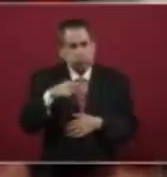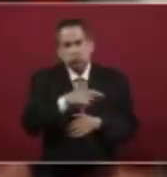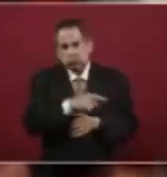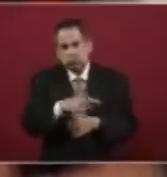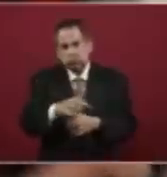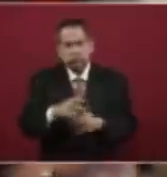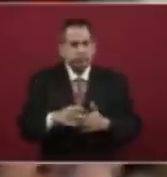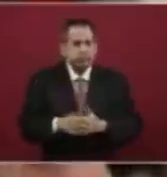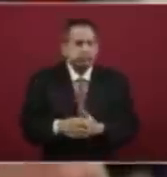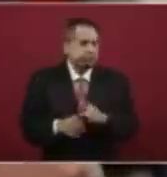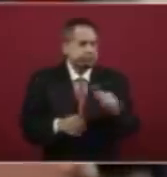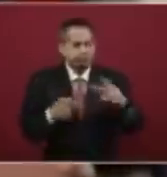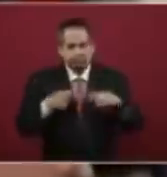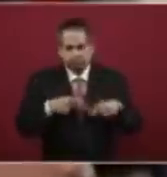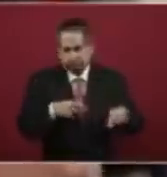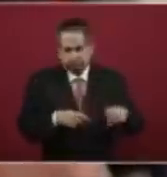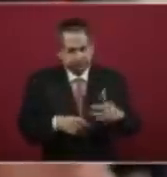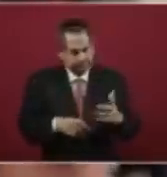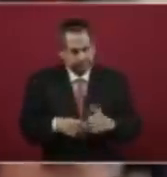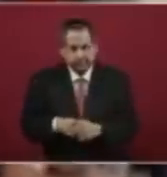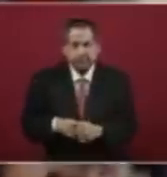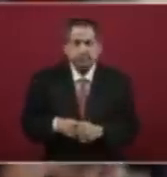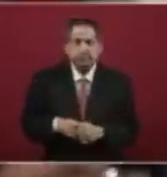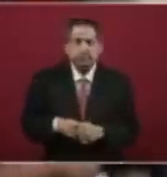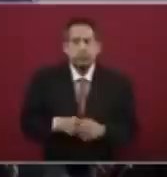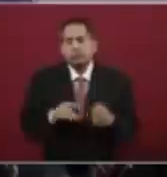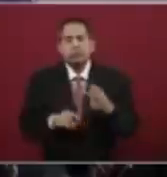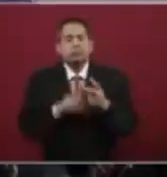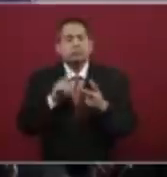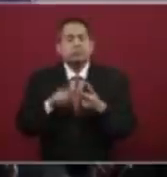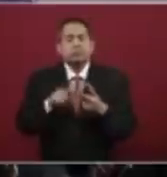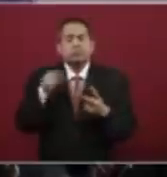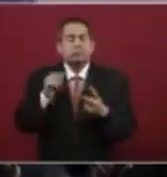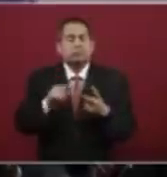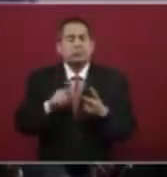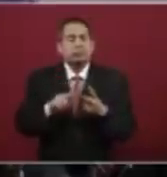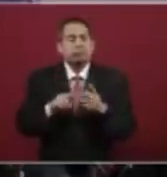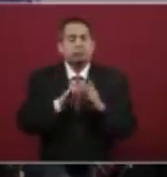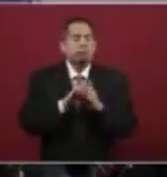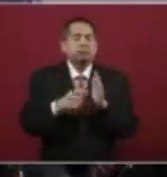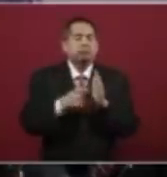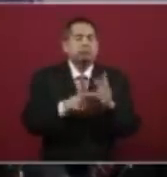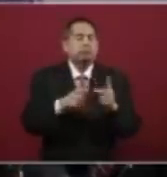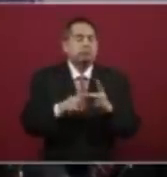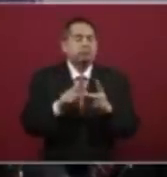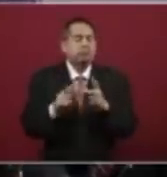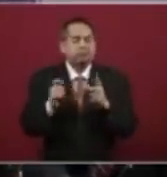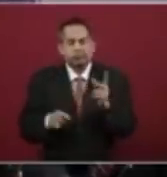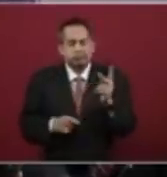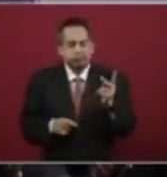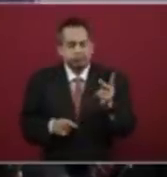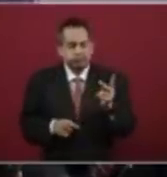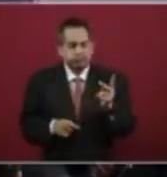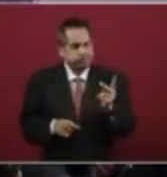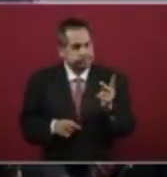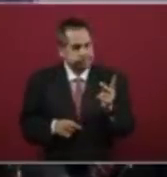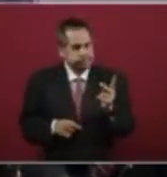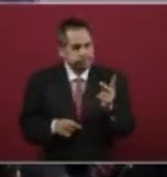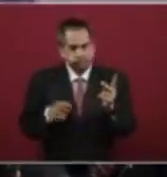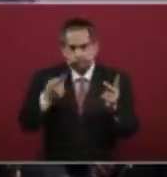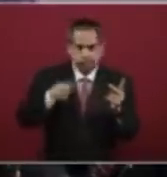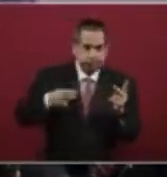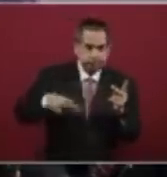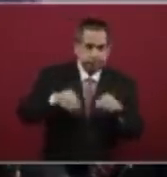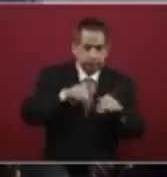violenta a los usuarios. En otro punto, como ejemplo, se encuentran, por decir, los trabajadores